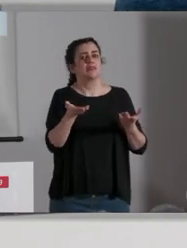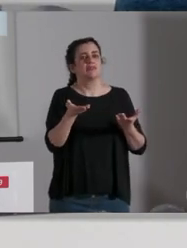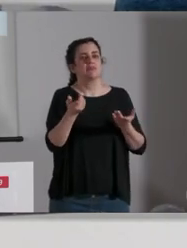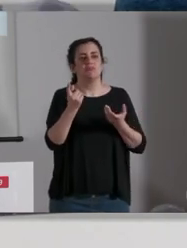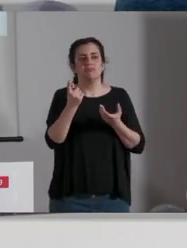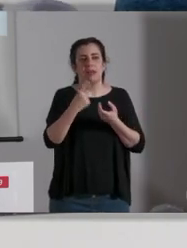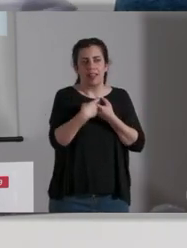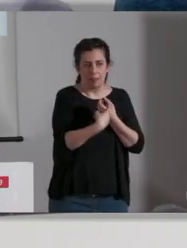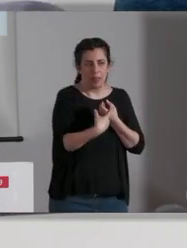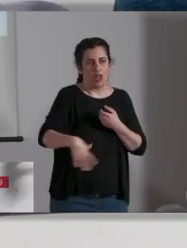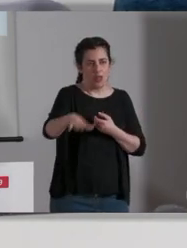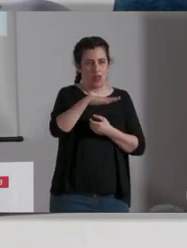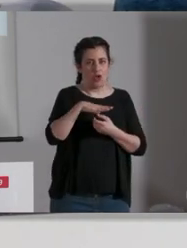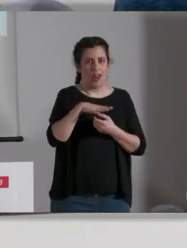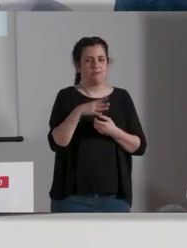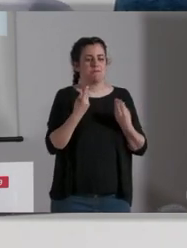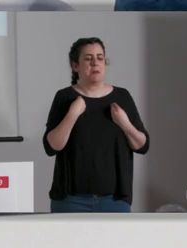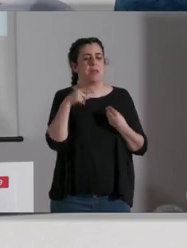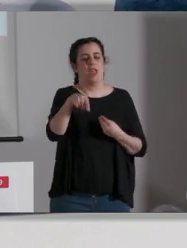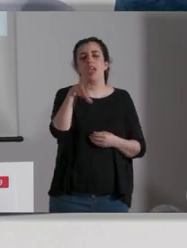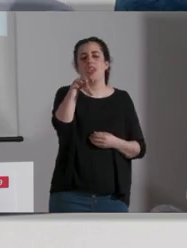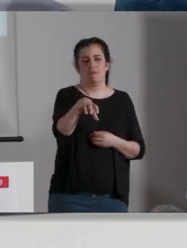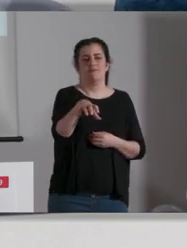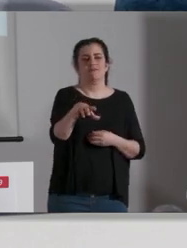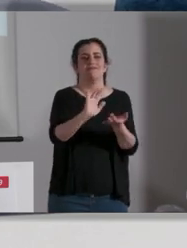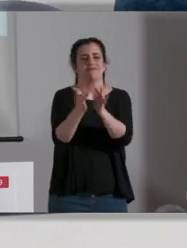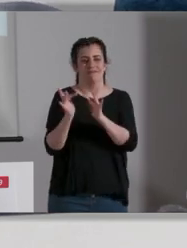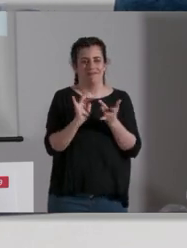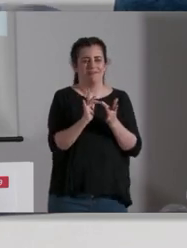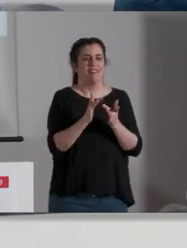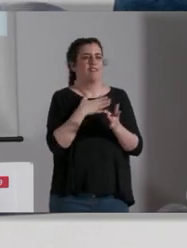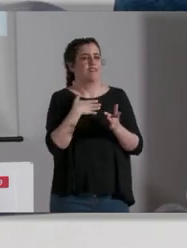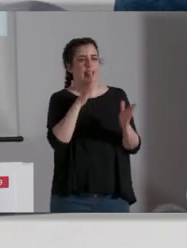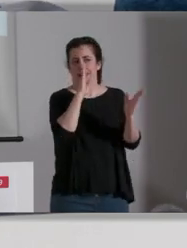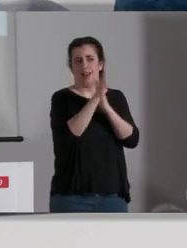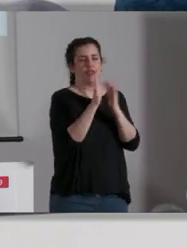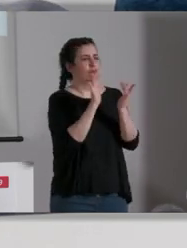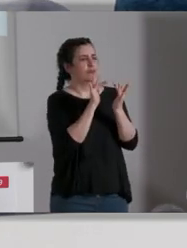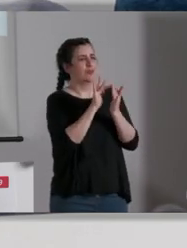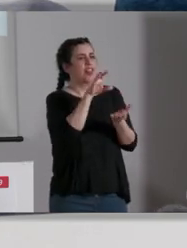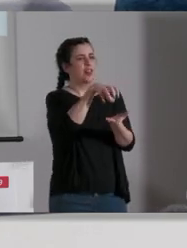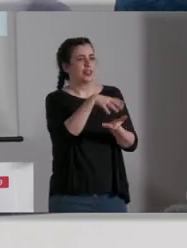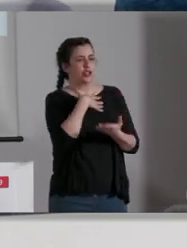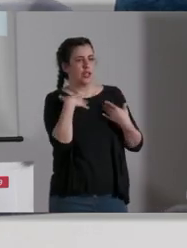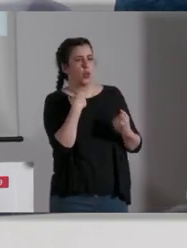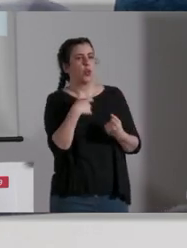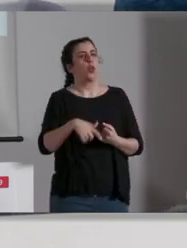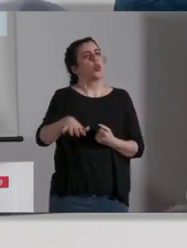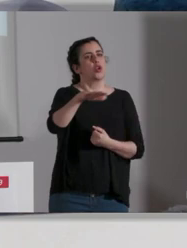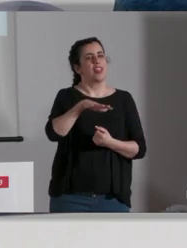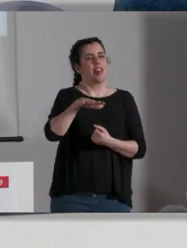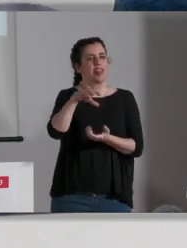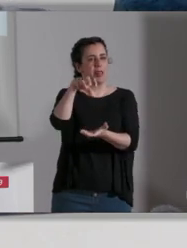donde vivamos. Queremos tener una interrelación directa con el centro de salud, la unidad de barrio o las asociaciones